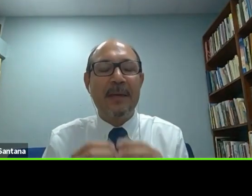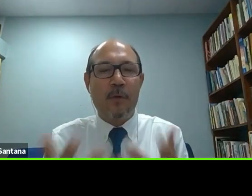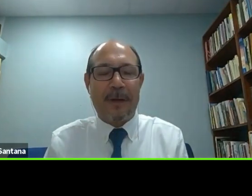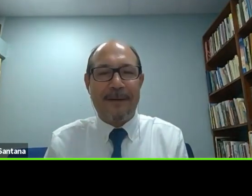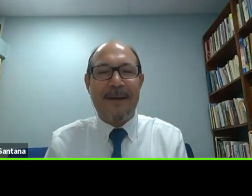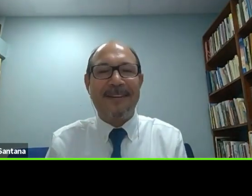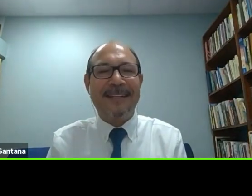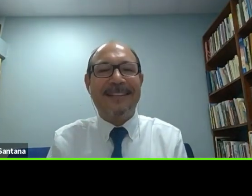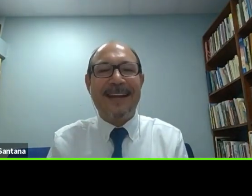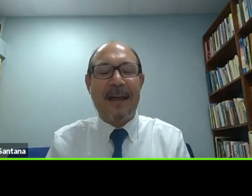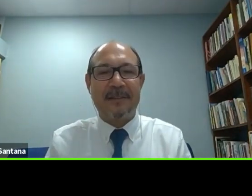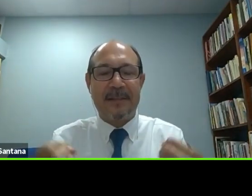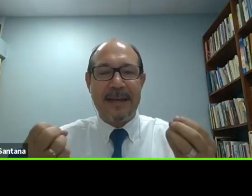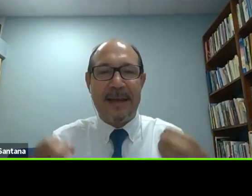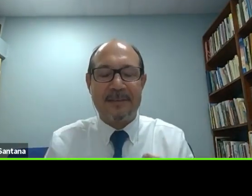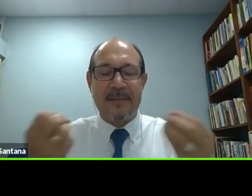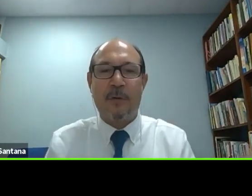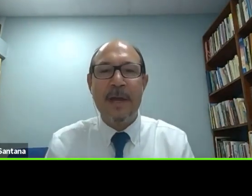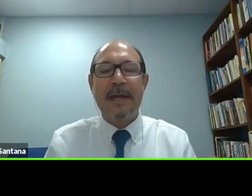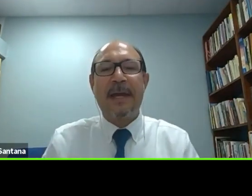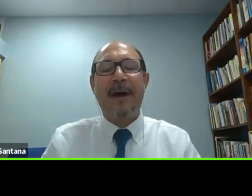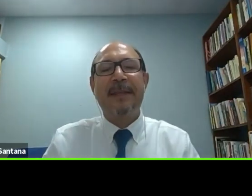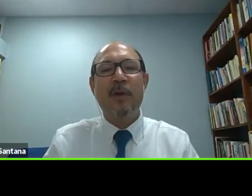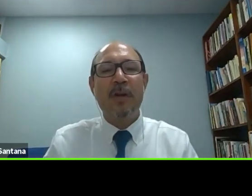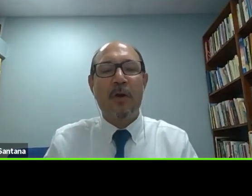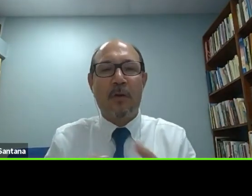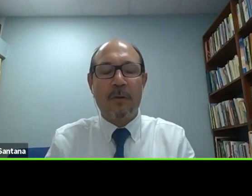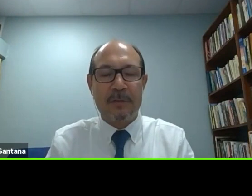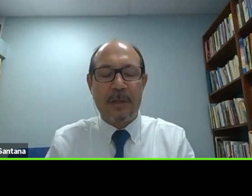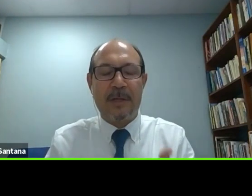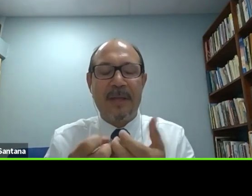un vehículo que va a facilitar el acceso,